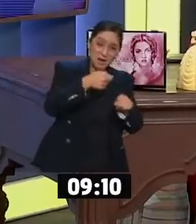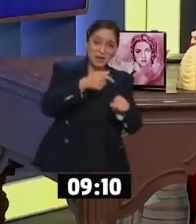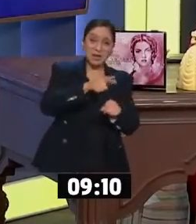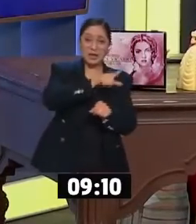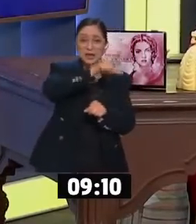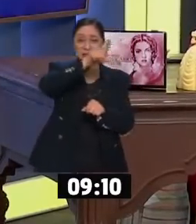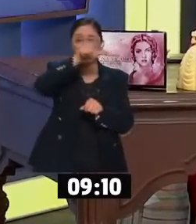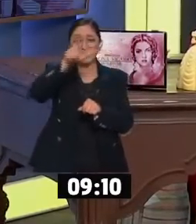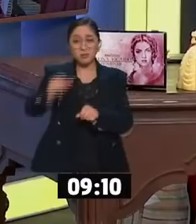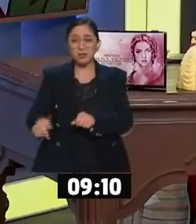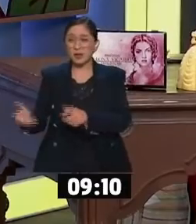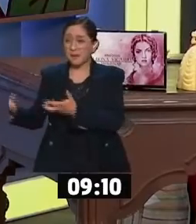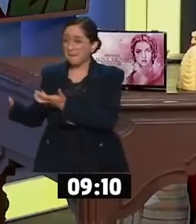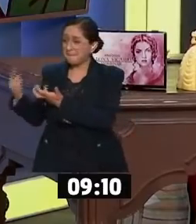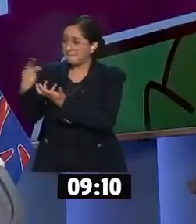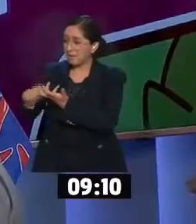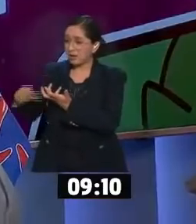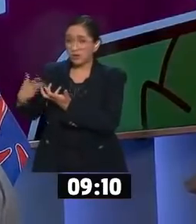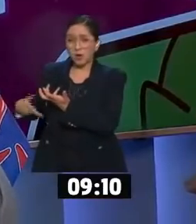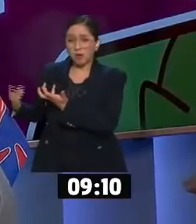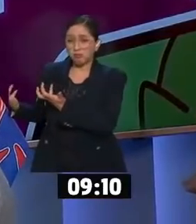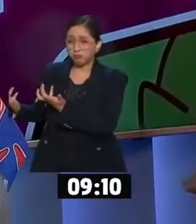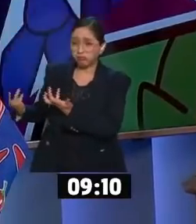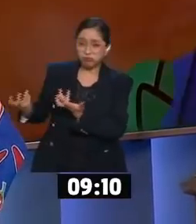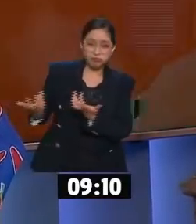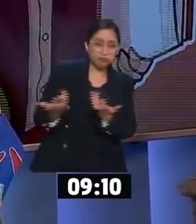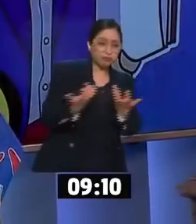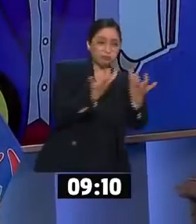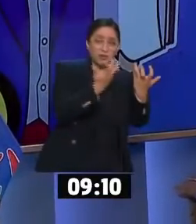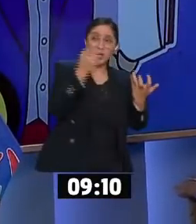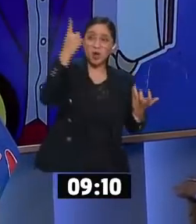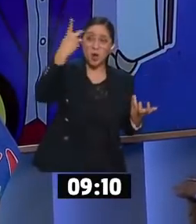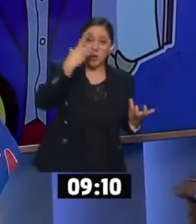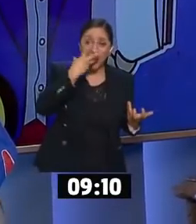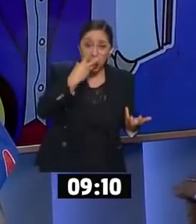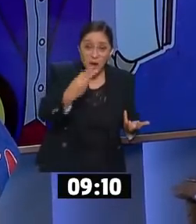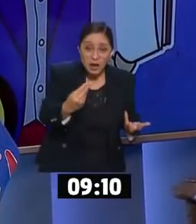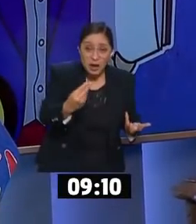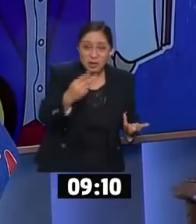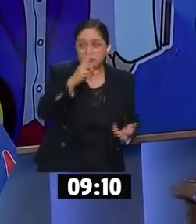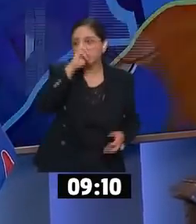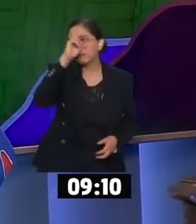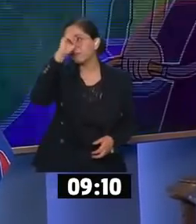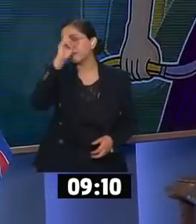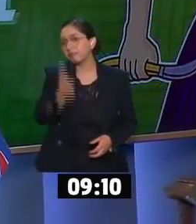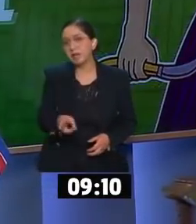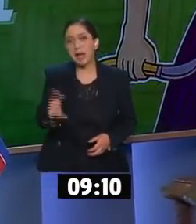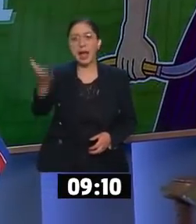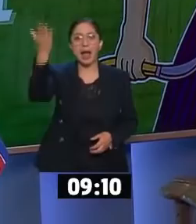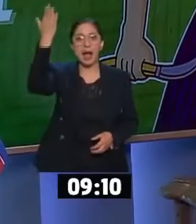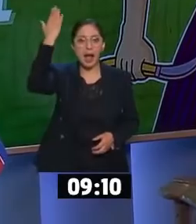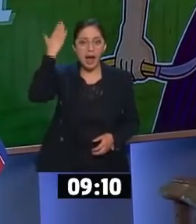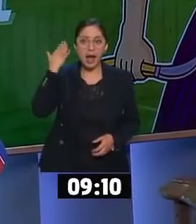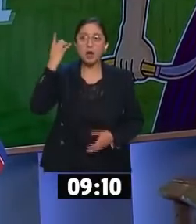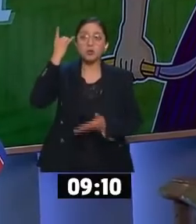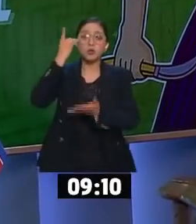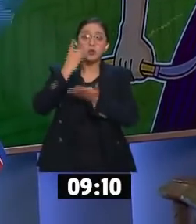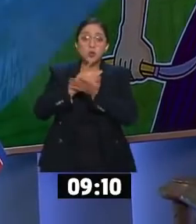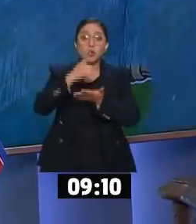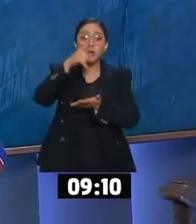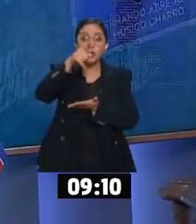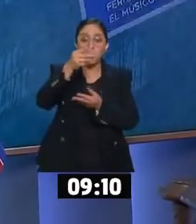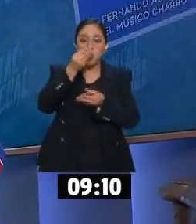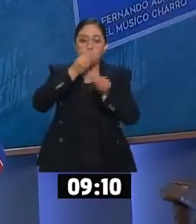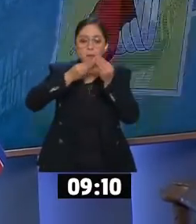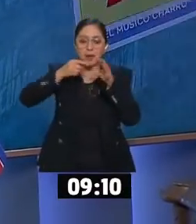arma la marabunta saliendo de ahí. Prohibidos los elotes en Sí, Coyoacán. ya no hay En elote. Coyoacán solo se podían comer esquites. Sí. Porque como